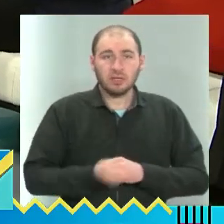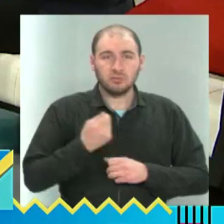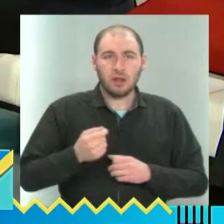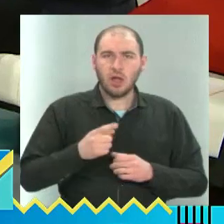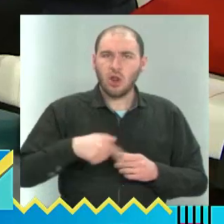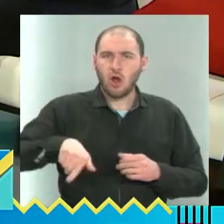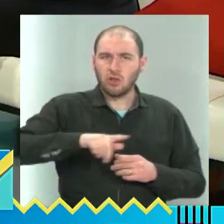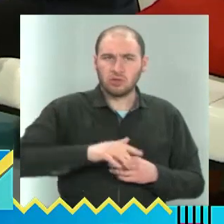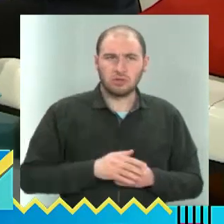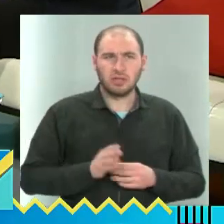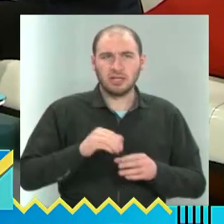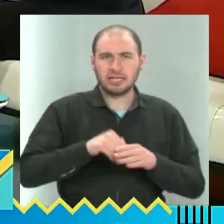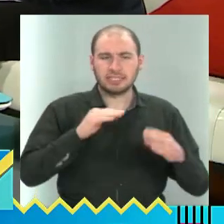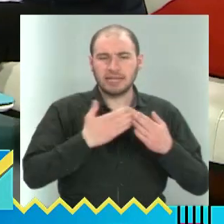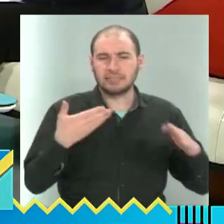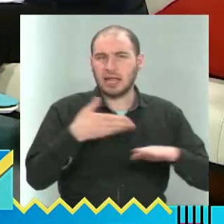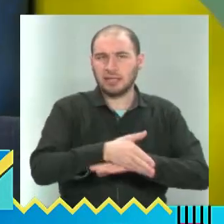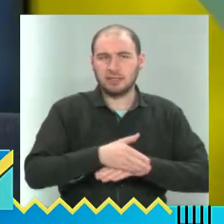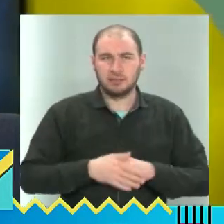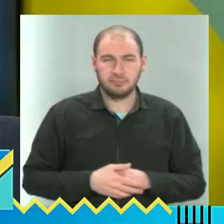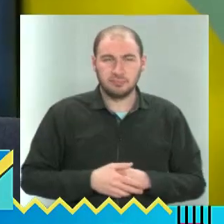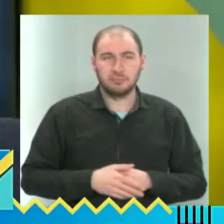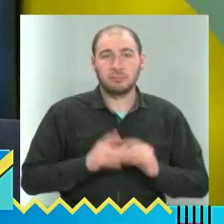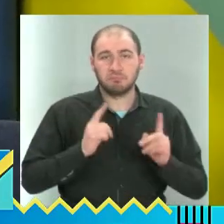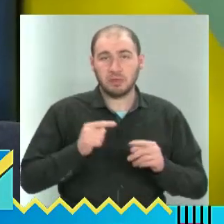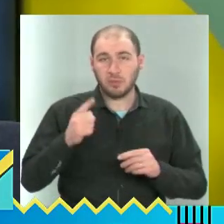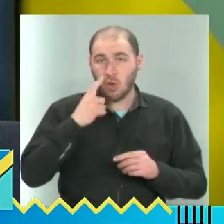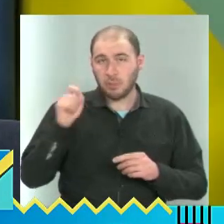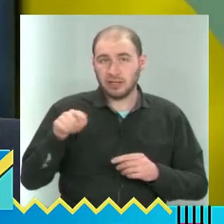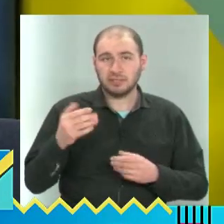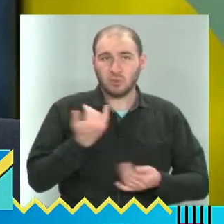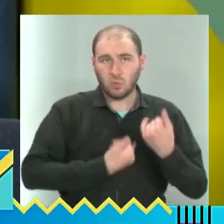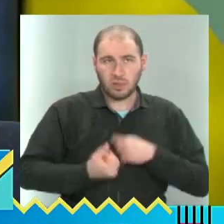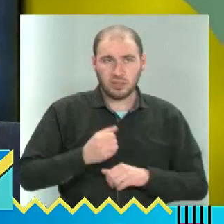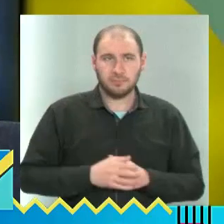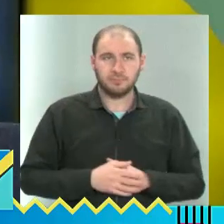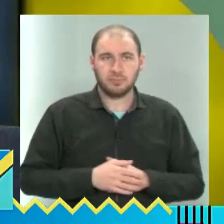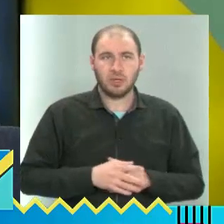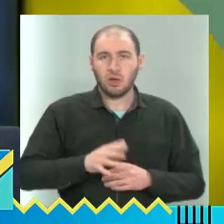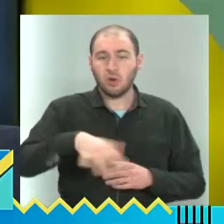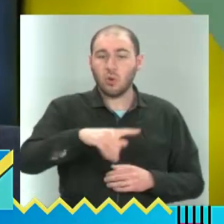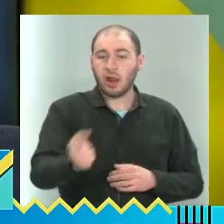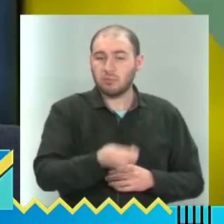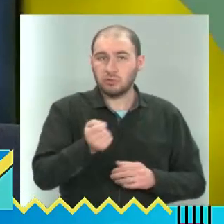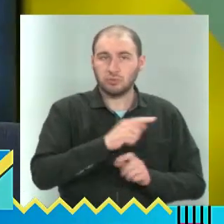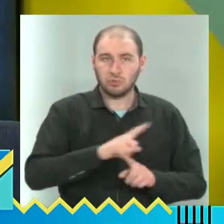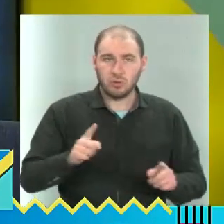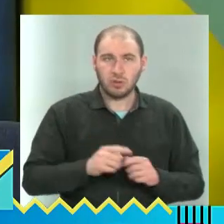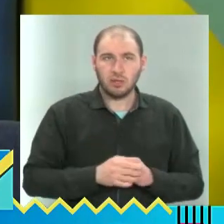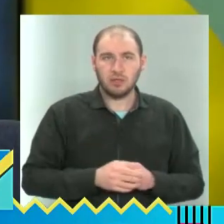nosotras hemos participado en allanamientos que ya, como decía el doctor Alcaraz, no son prostíbulos, que son